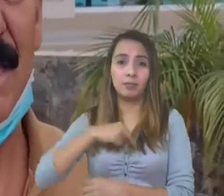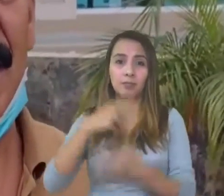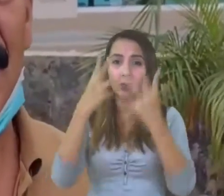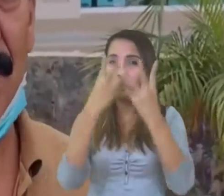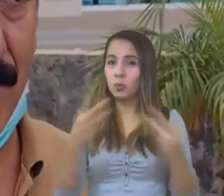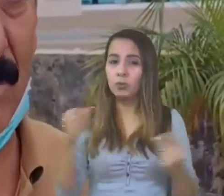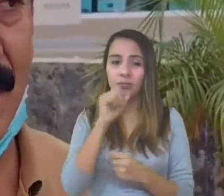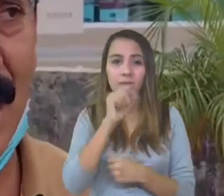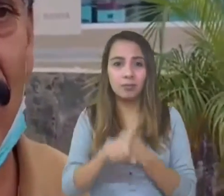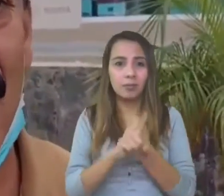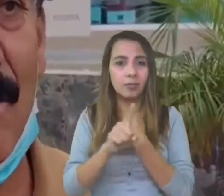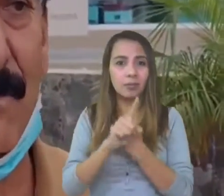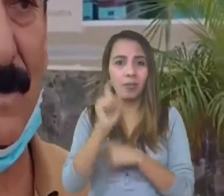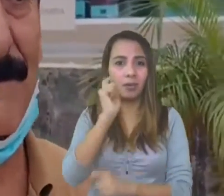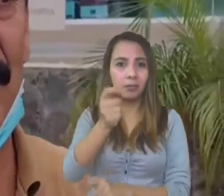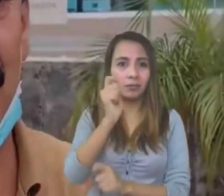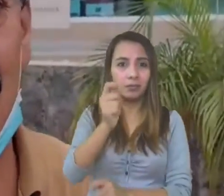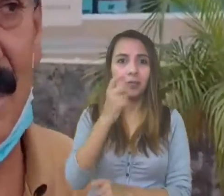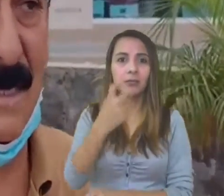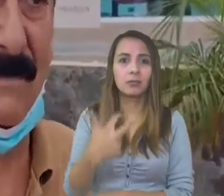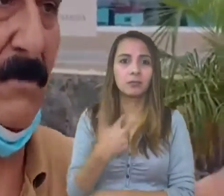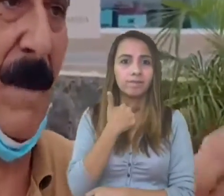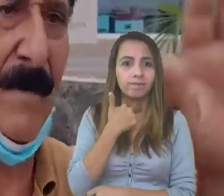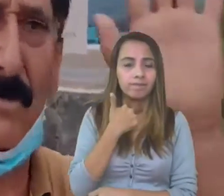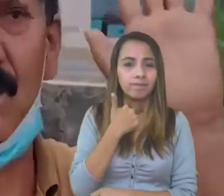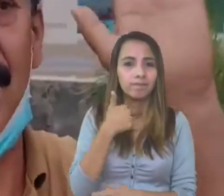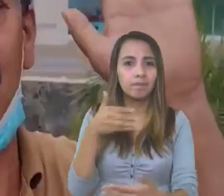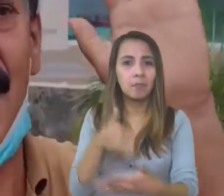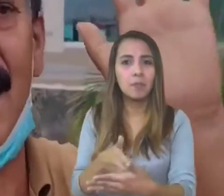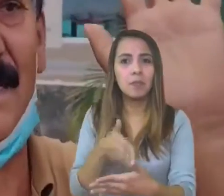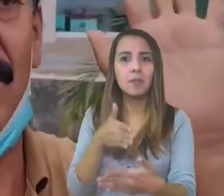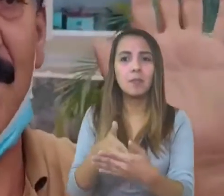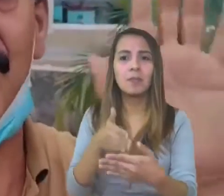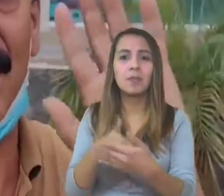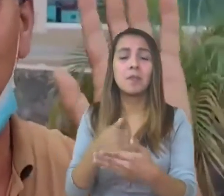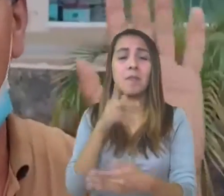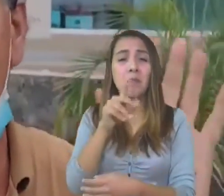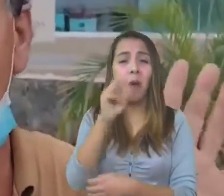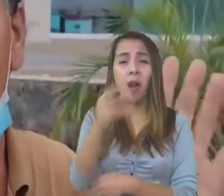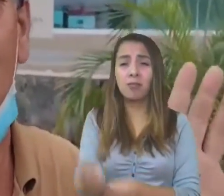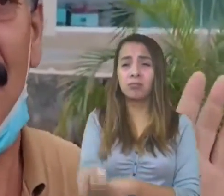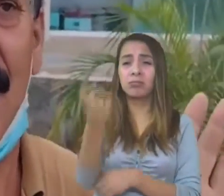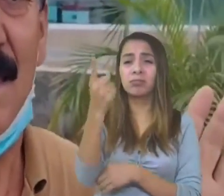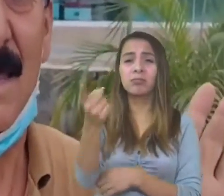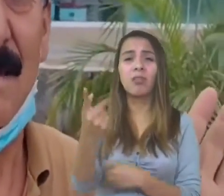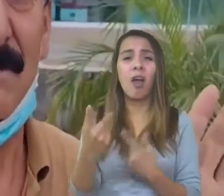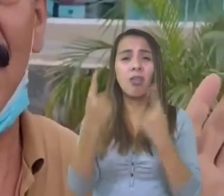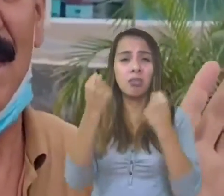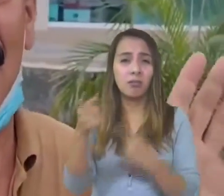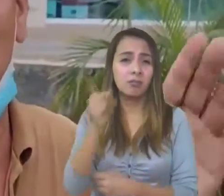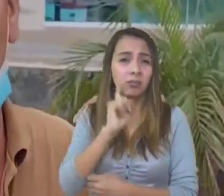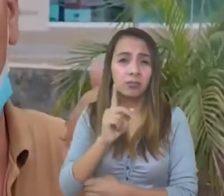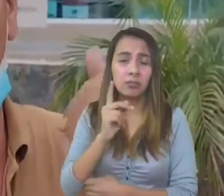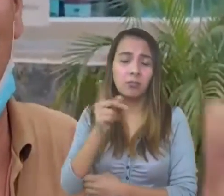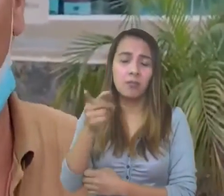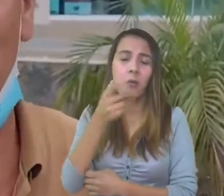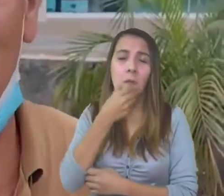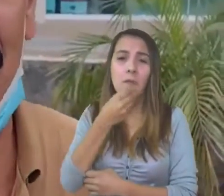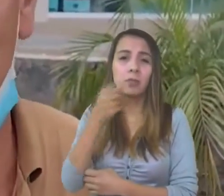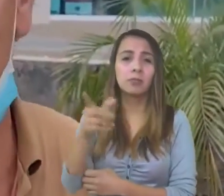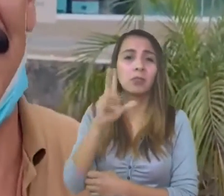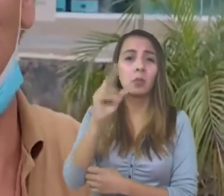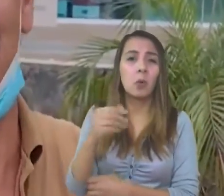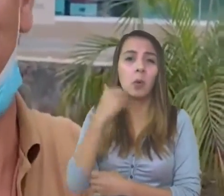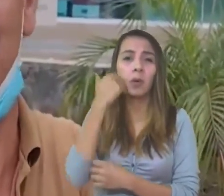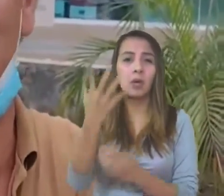pesca. Y vemos que está atorado por una persona que es un caprichudo que no quiere resolver porque no quiere, pues, ¿verdad? Él dice que viene de